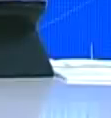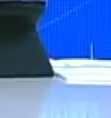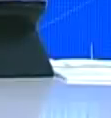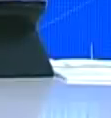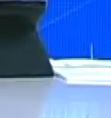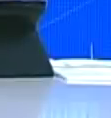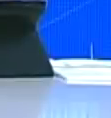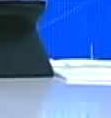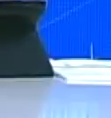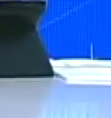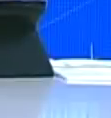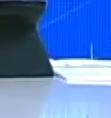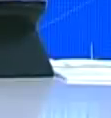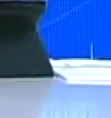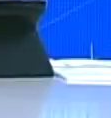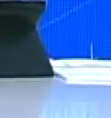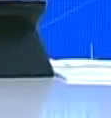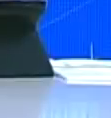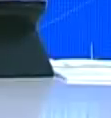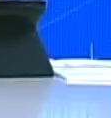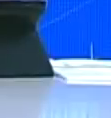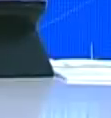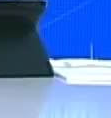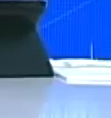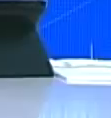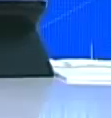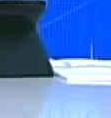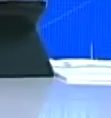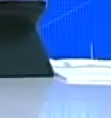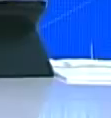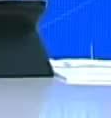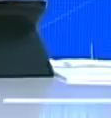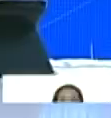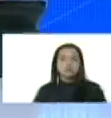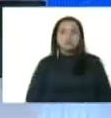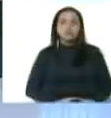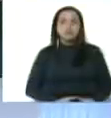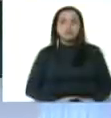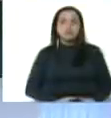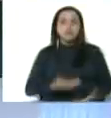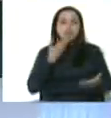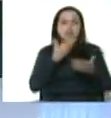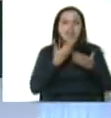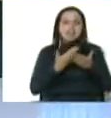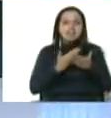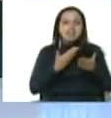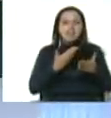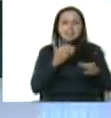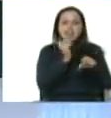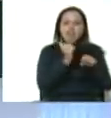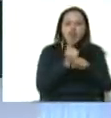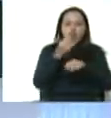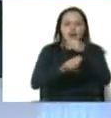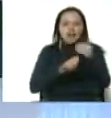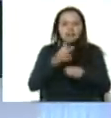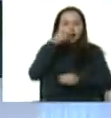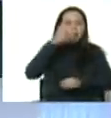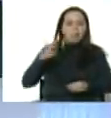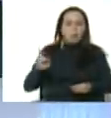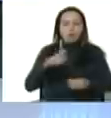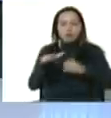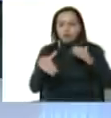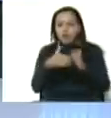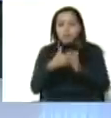En Venezuela se ha mantenido la gran misión Vivienda Venezuela. Gracias a quién? A la clase obrera, a la construcción y al poder popular.